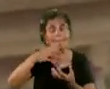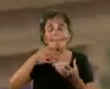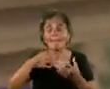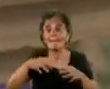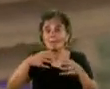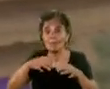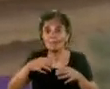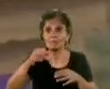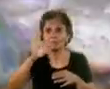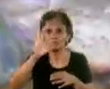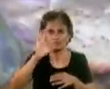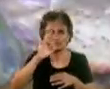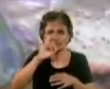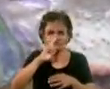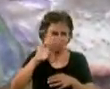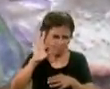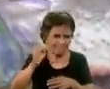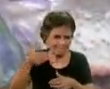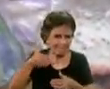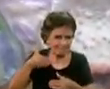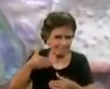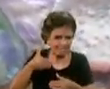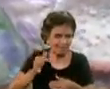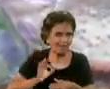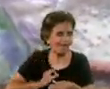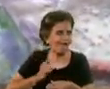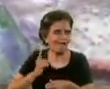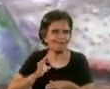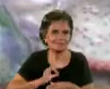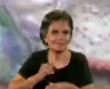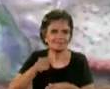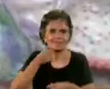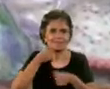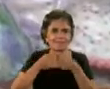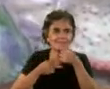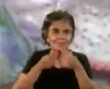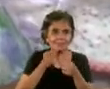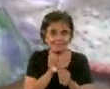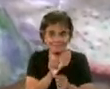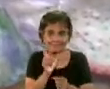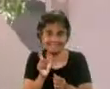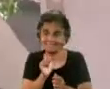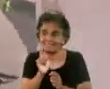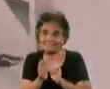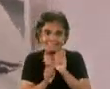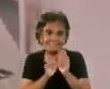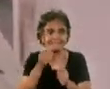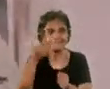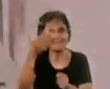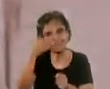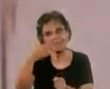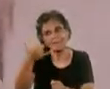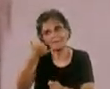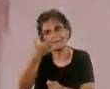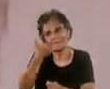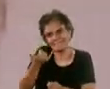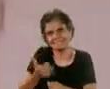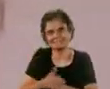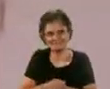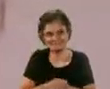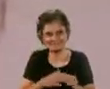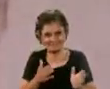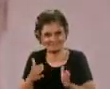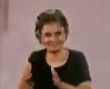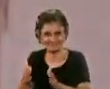que todos los años me piden y bueno, y acá mucha gente me pregunta y les doy tarjetita, cosa de que después me puedan contactar. Bueno, nosotros estamos mostrando lo que es